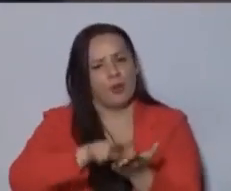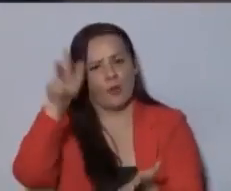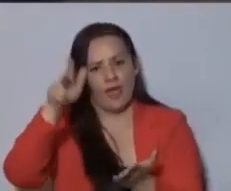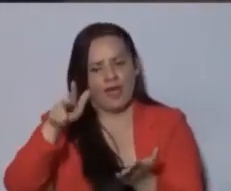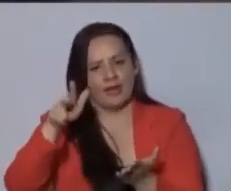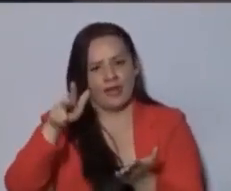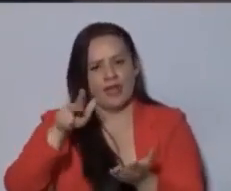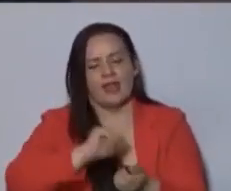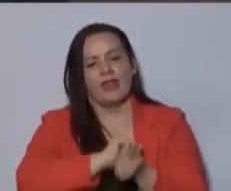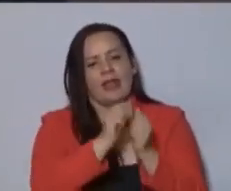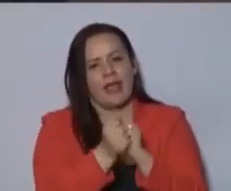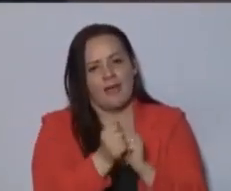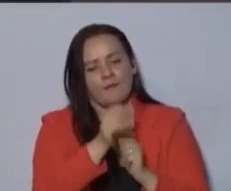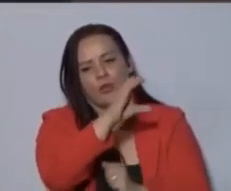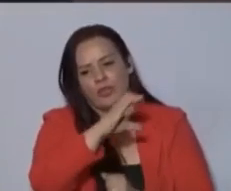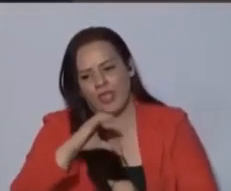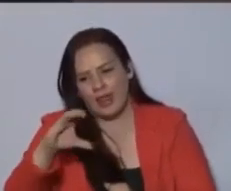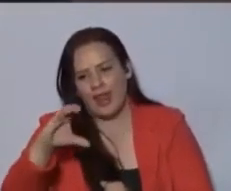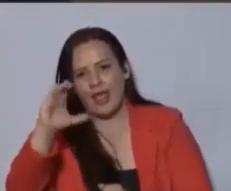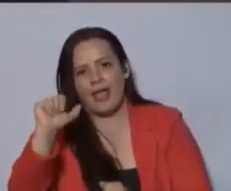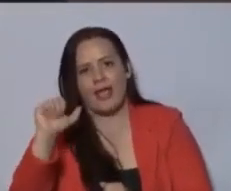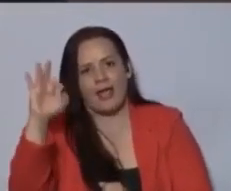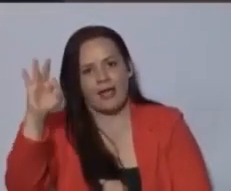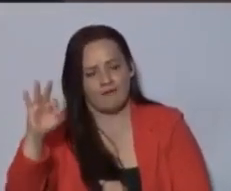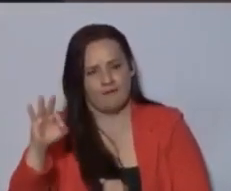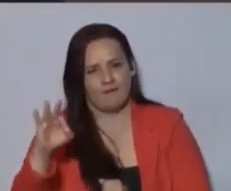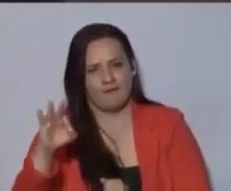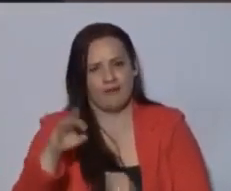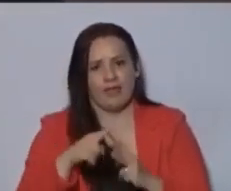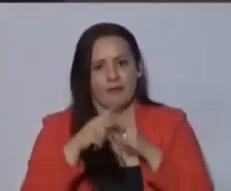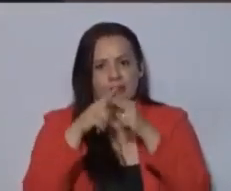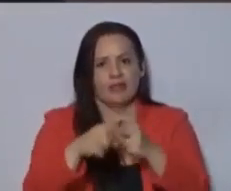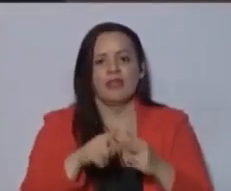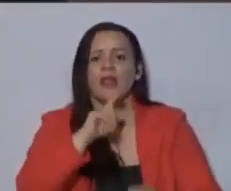CAF. ¿Y la prensa?